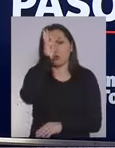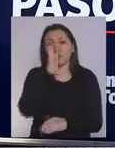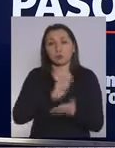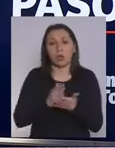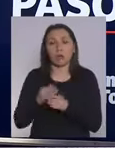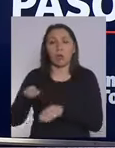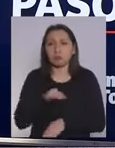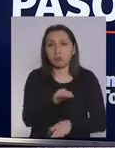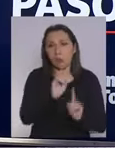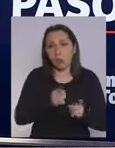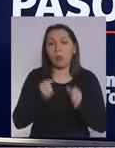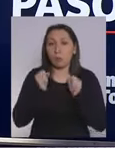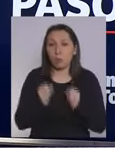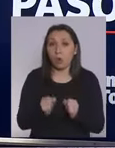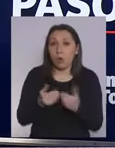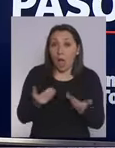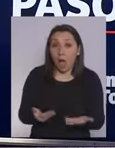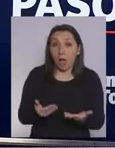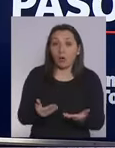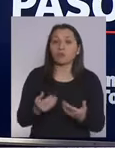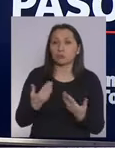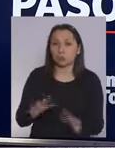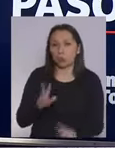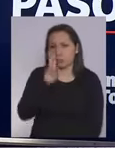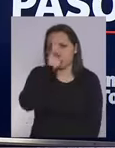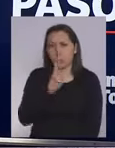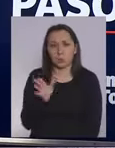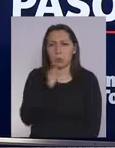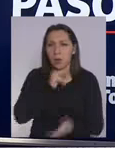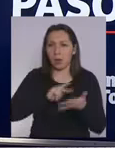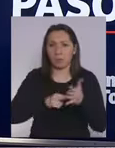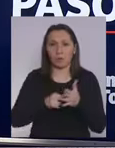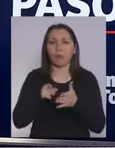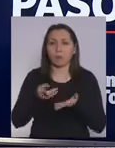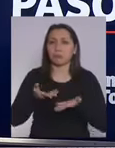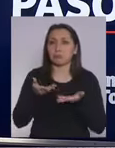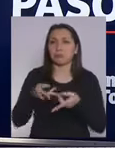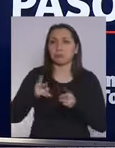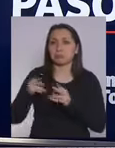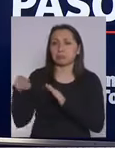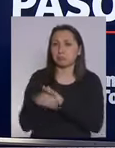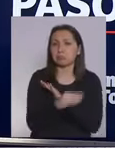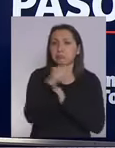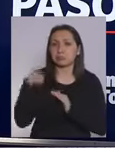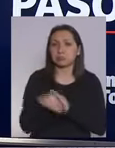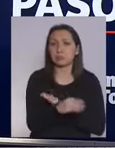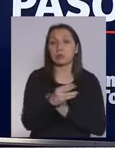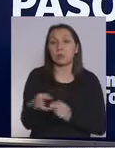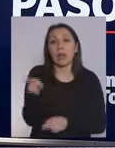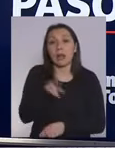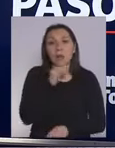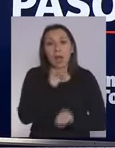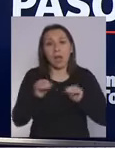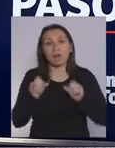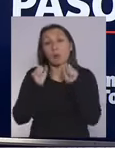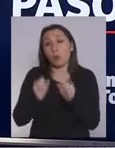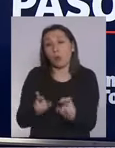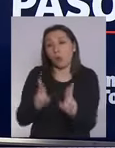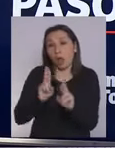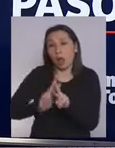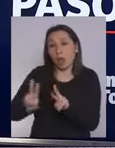salud y eso hasta el momento se ha respetado hemos tenido esa disposición por lo tanto reiteramos el llamado a que esto se pueda